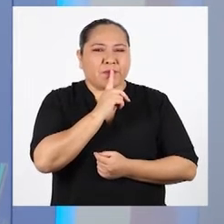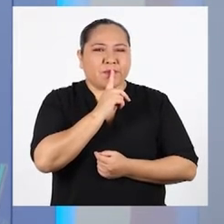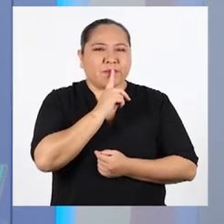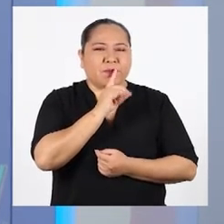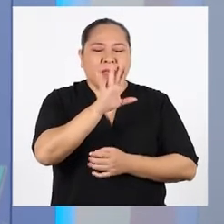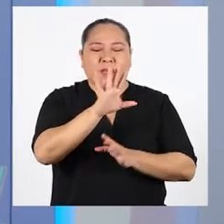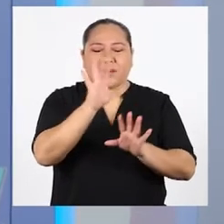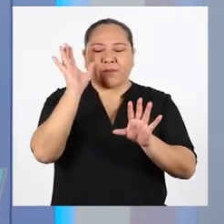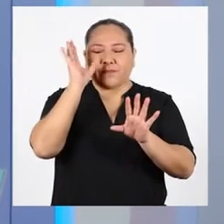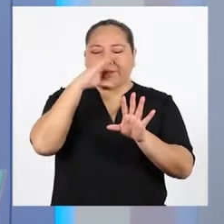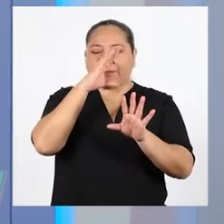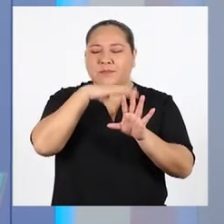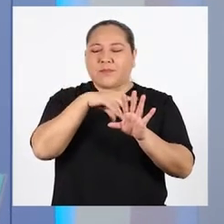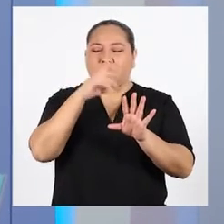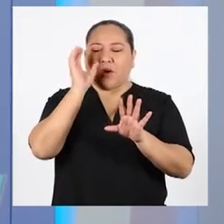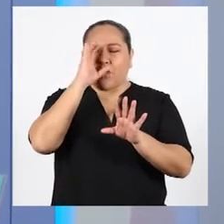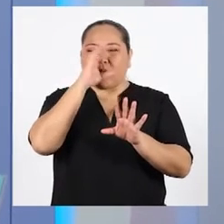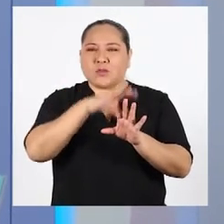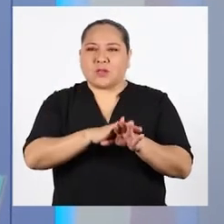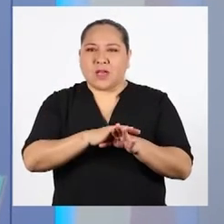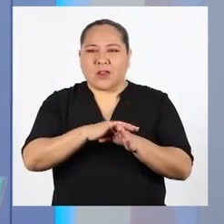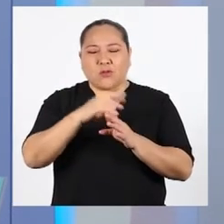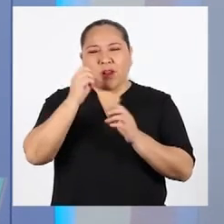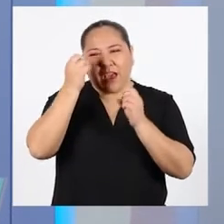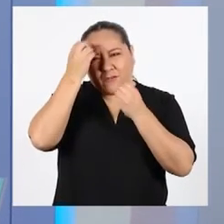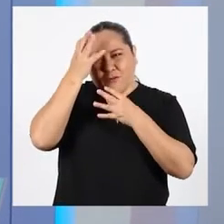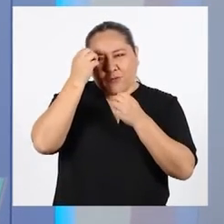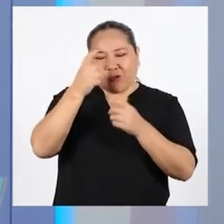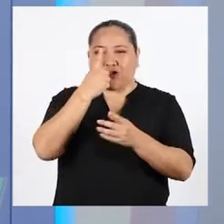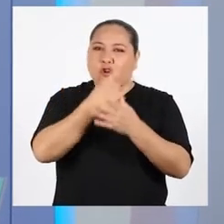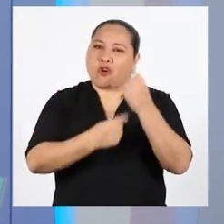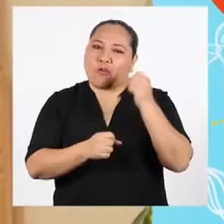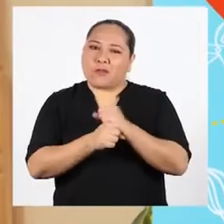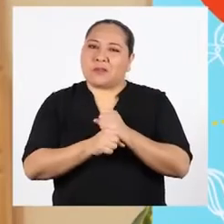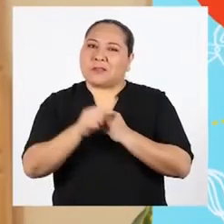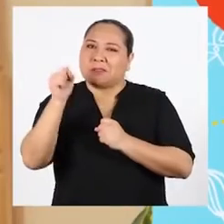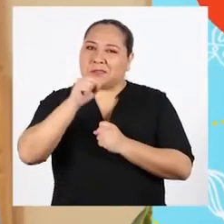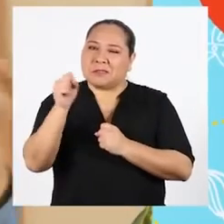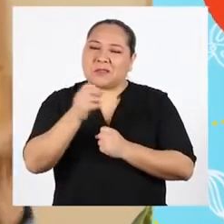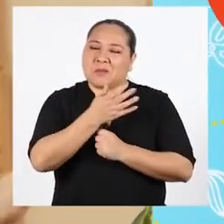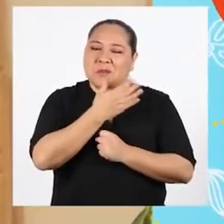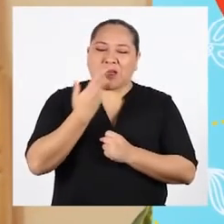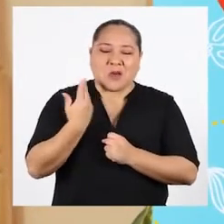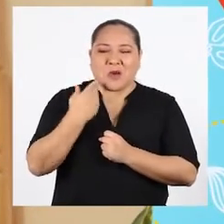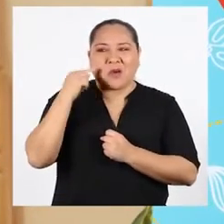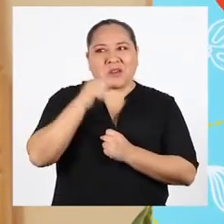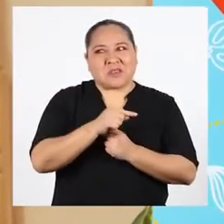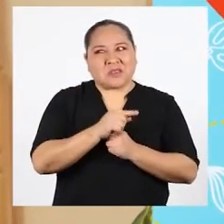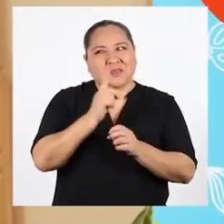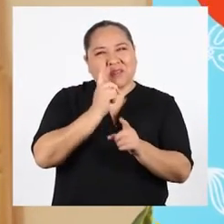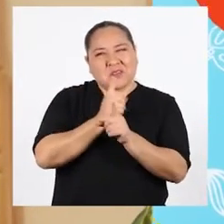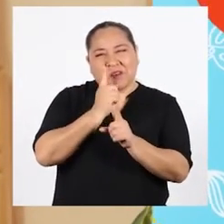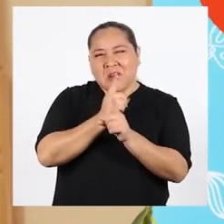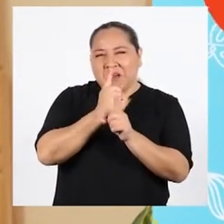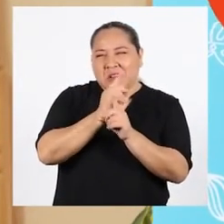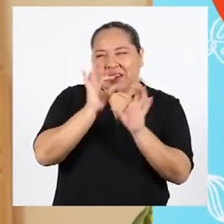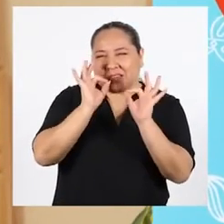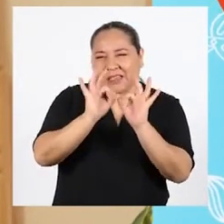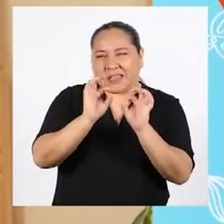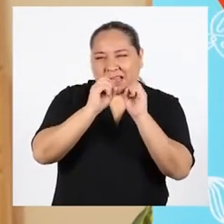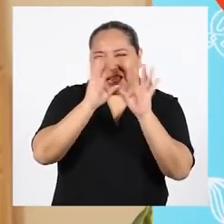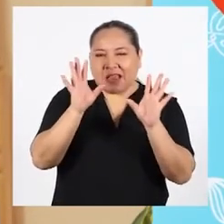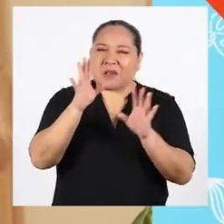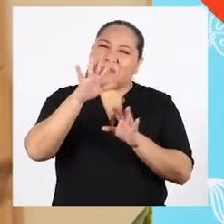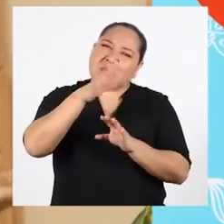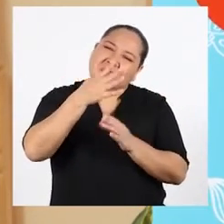Creo que mejor voy a buscar una fuente con una definición más confiable. Sí, quizás no sea una definición muy exacta,